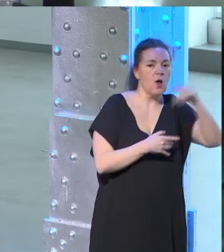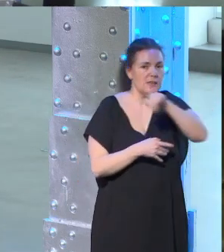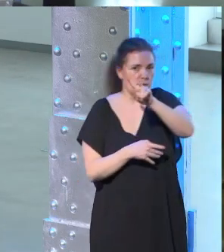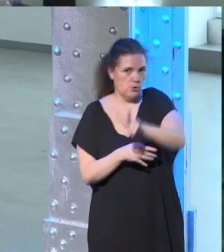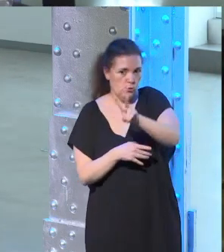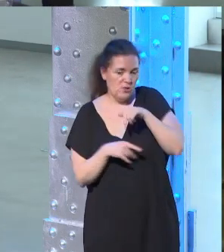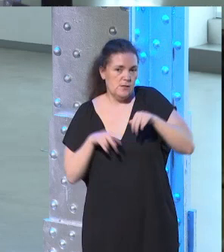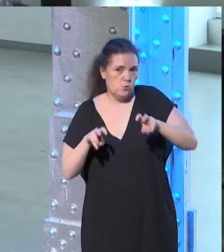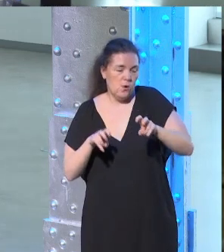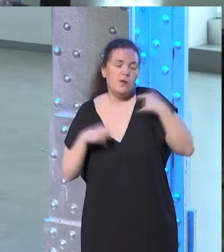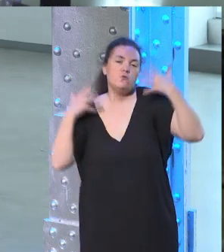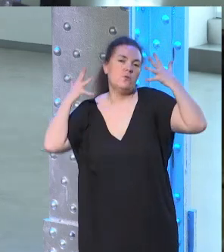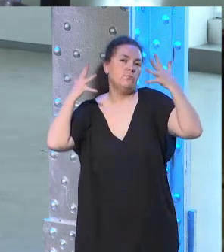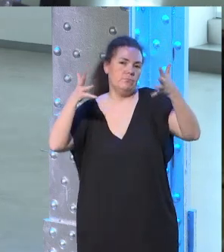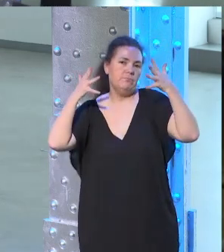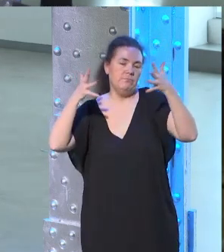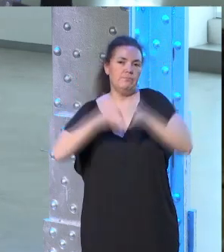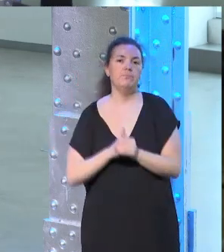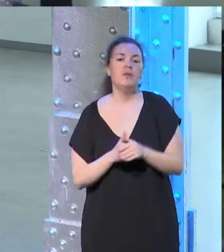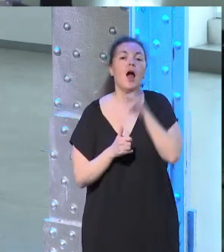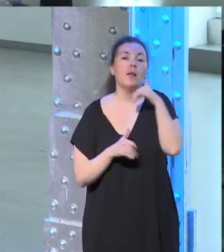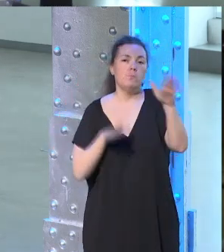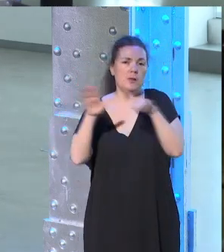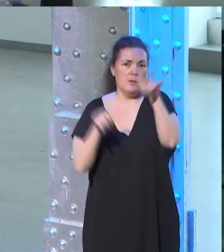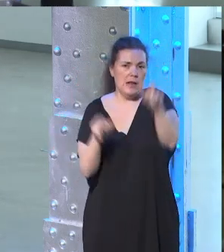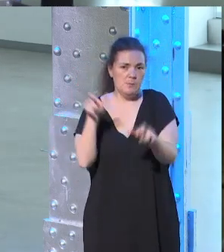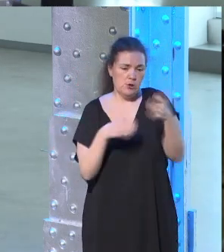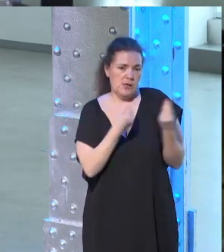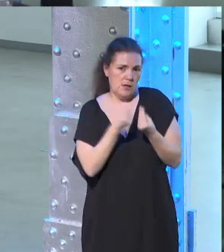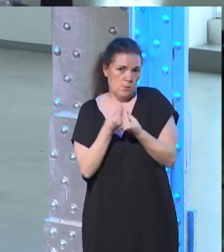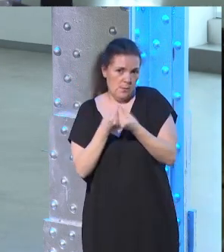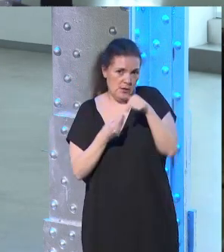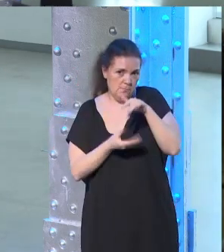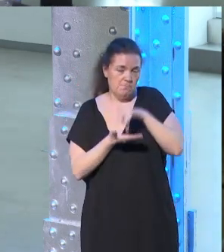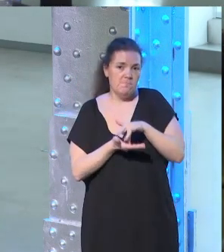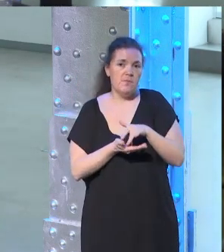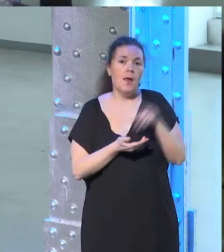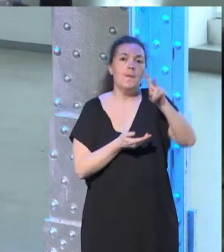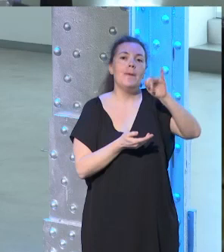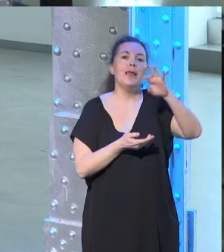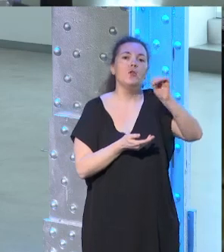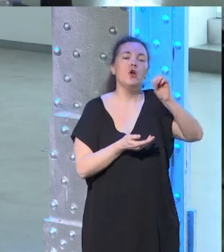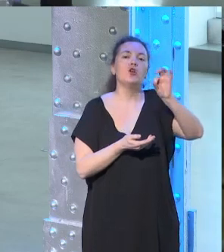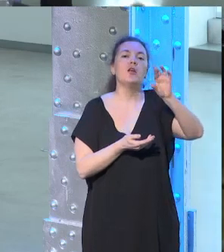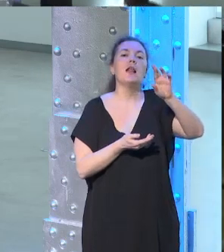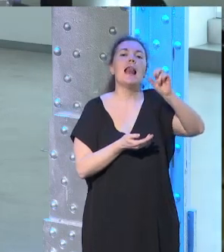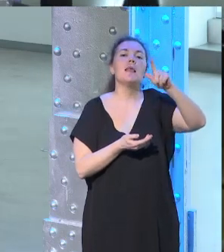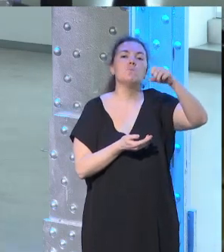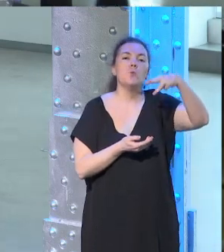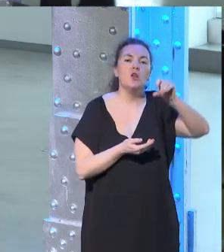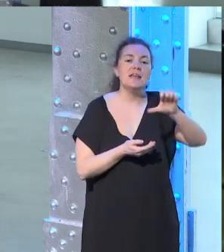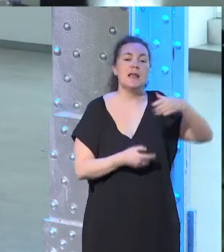nueva y desde luego yo la recomiendo. Bien, vamos a llamar a las personas que nos van a acompañar. Quiero llamar a Víctor Viñuales. Víctor es